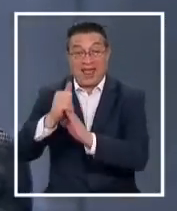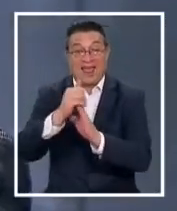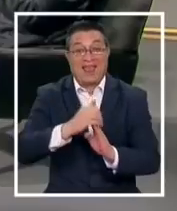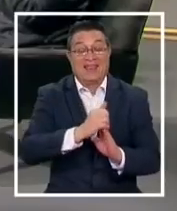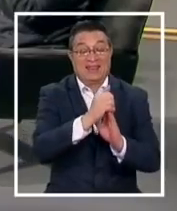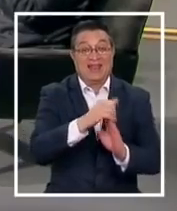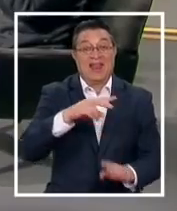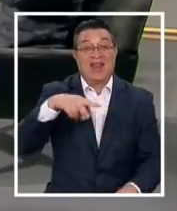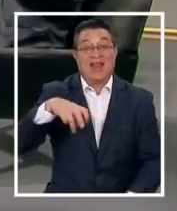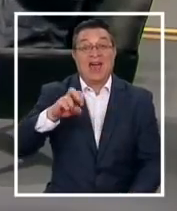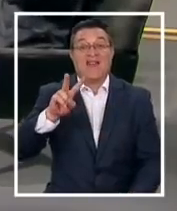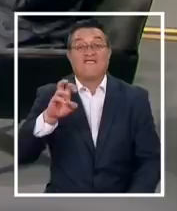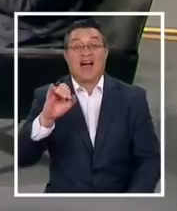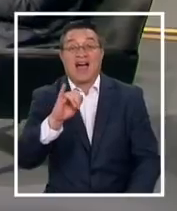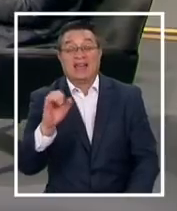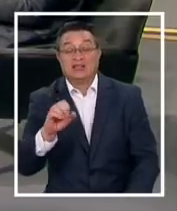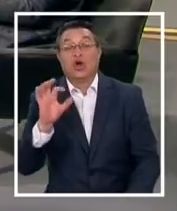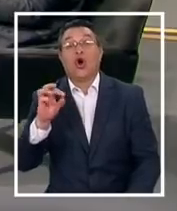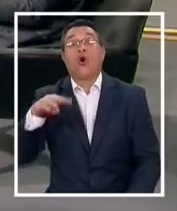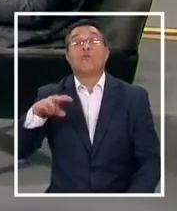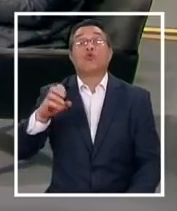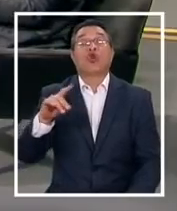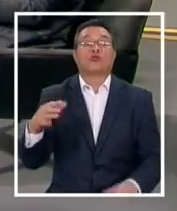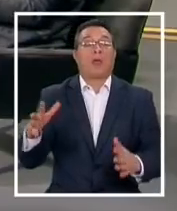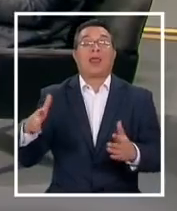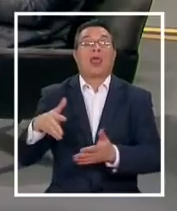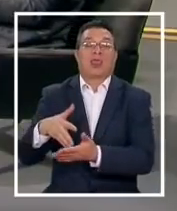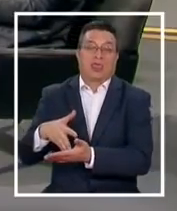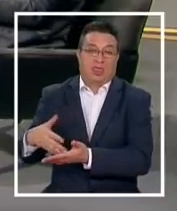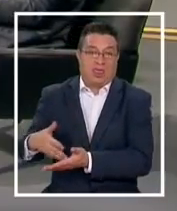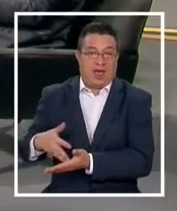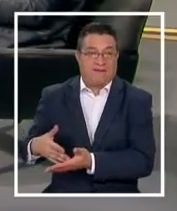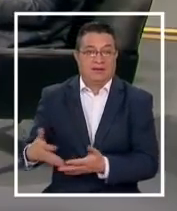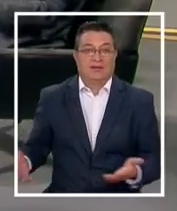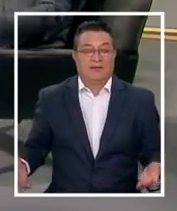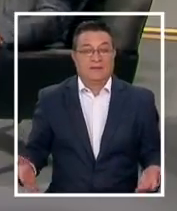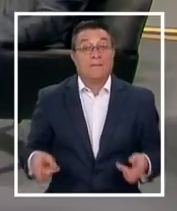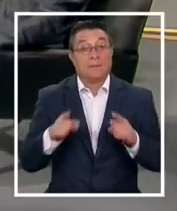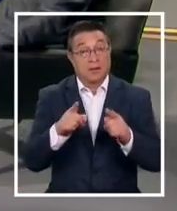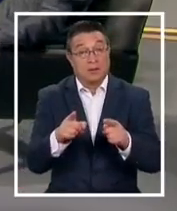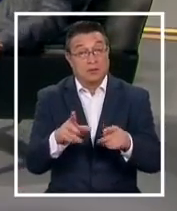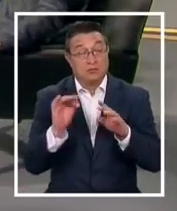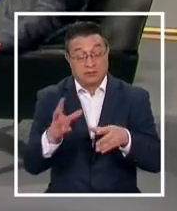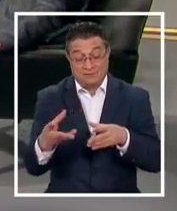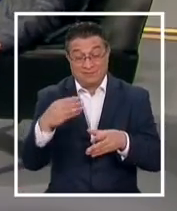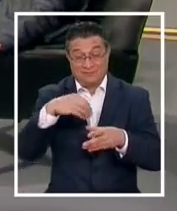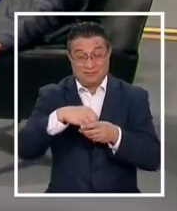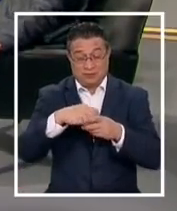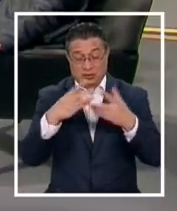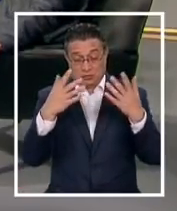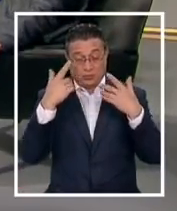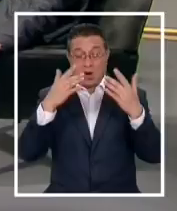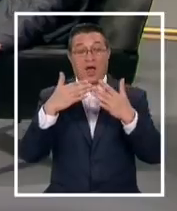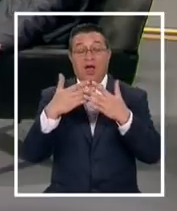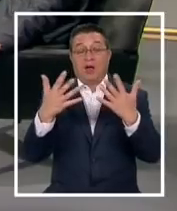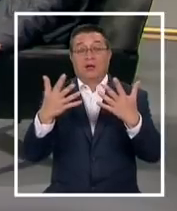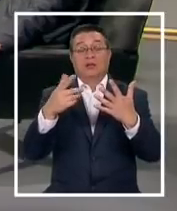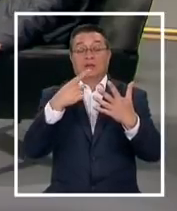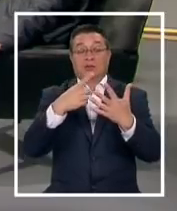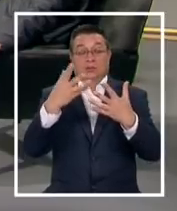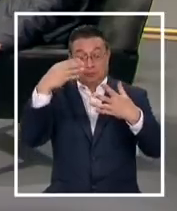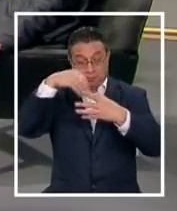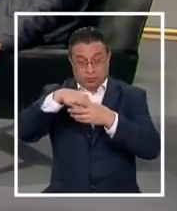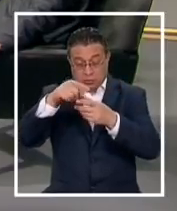Paula Narváez, Heraldo Muñoz, se debilitan. Les ganan. A ver, dígame una cosa. Usted está muy dentro del bosque. Veamos que alguien mire fuera del bosque, alguien